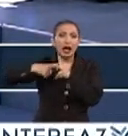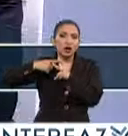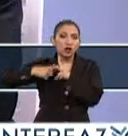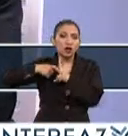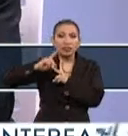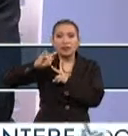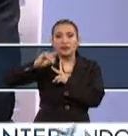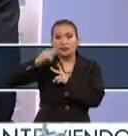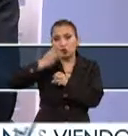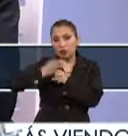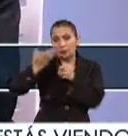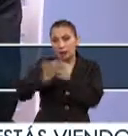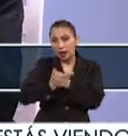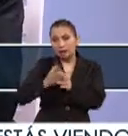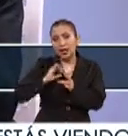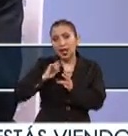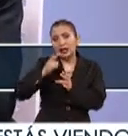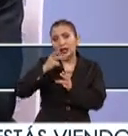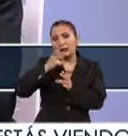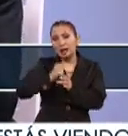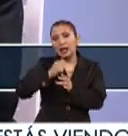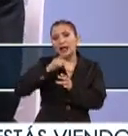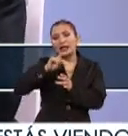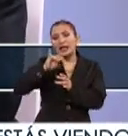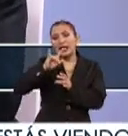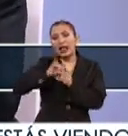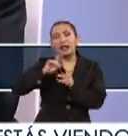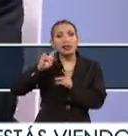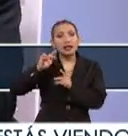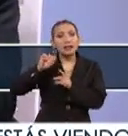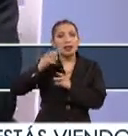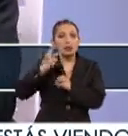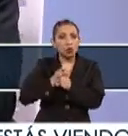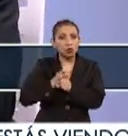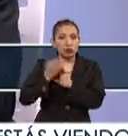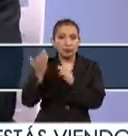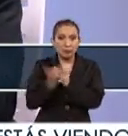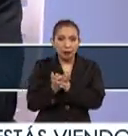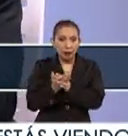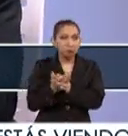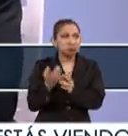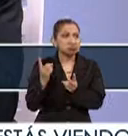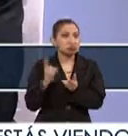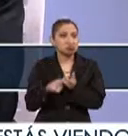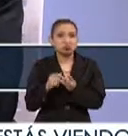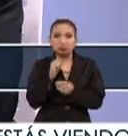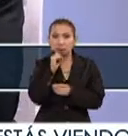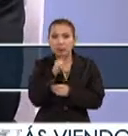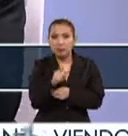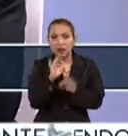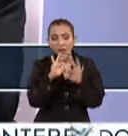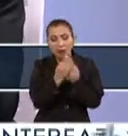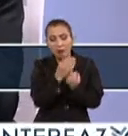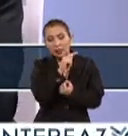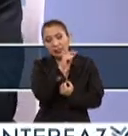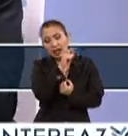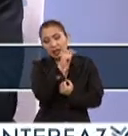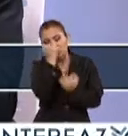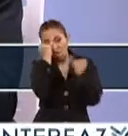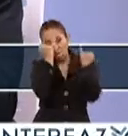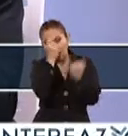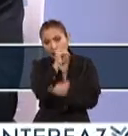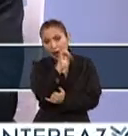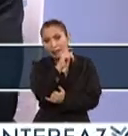diferencial segunda parte, álgebra lineal segunda parte, dinámica segunda parte, por supuesto el modelo talento,